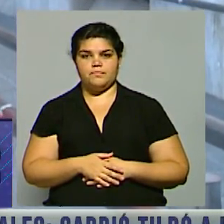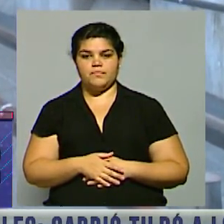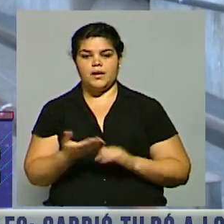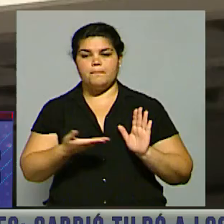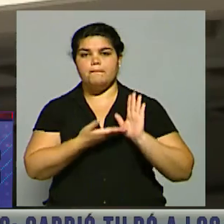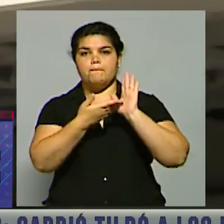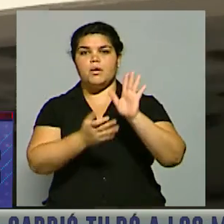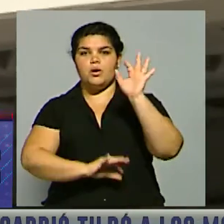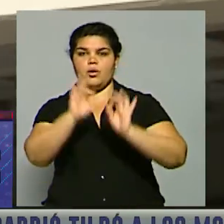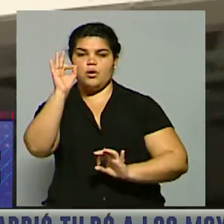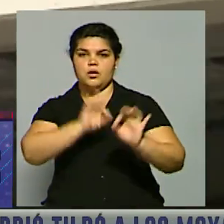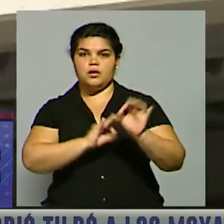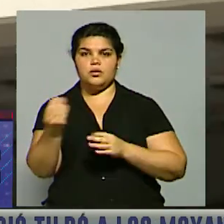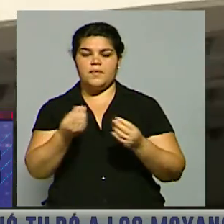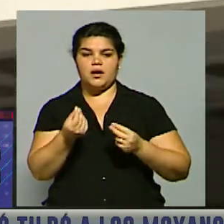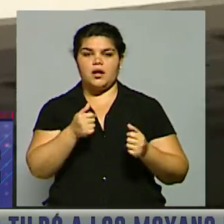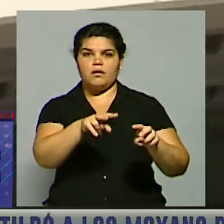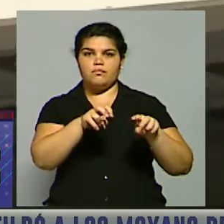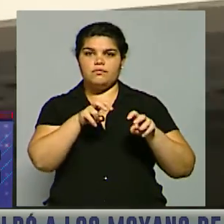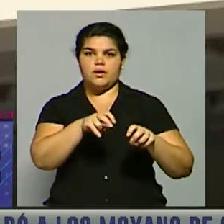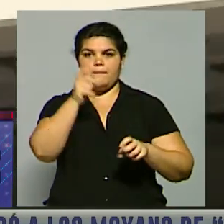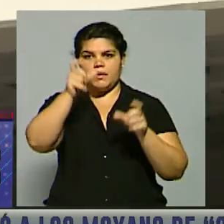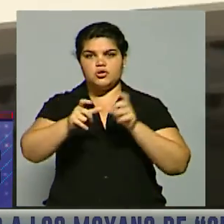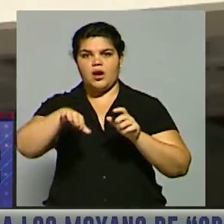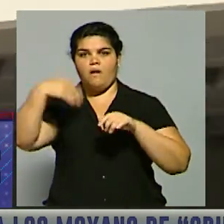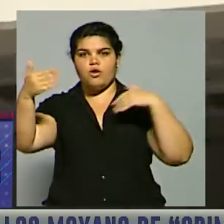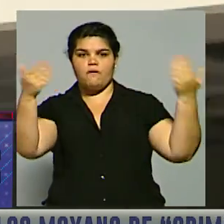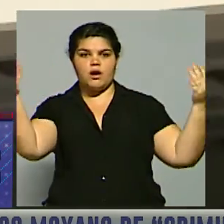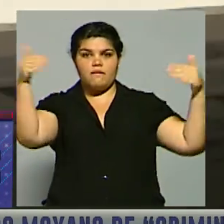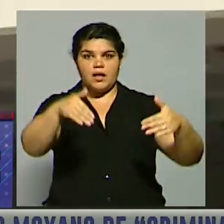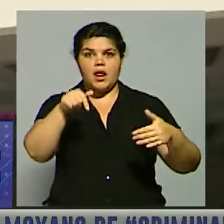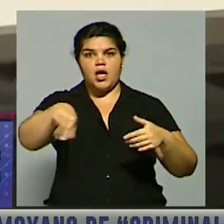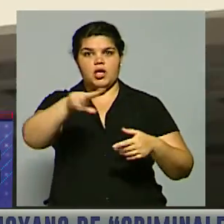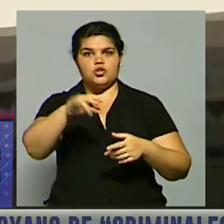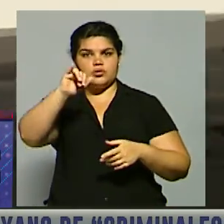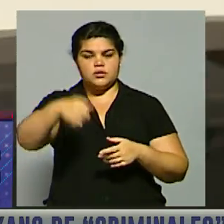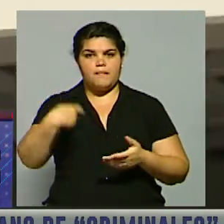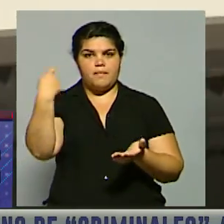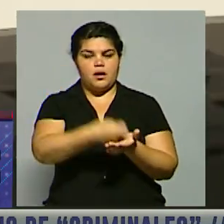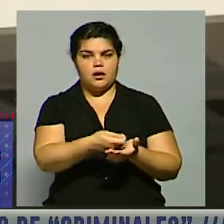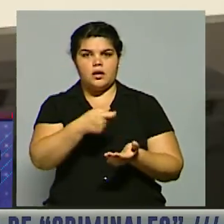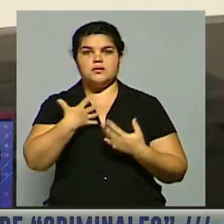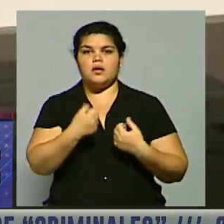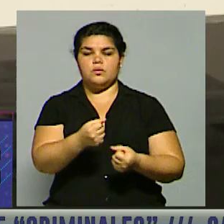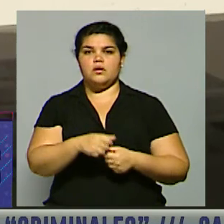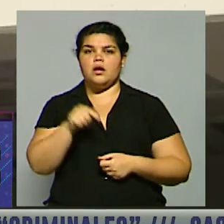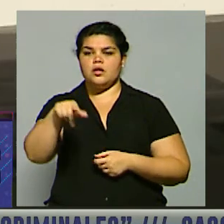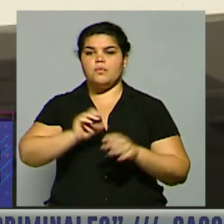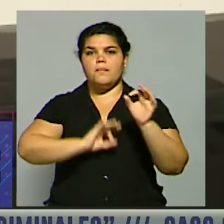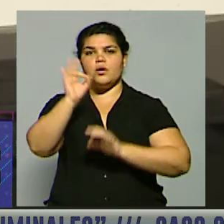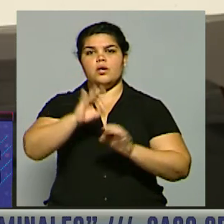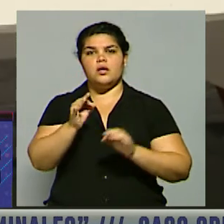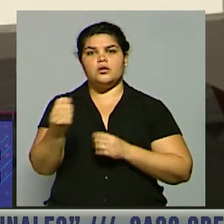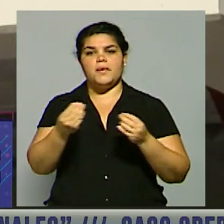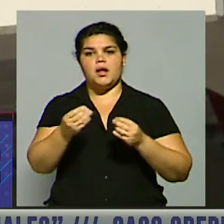Presentaron proyecto para cobrarle la salud a extranjeros. Diputados de Cambiemos presentaron este proyecto que busca cobrarles a los